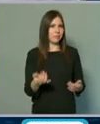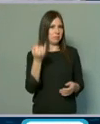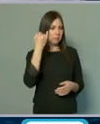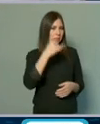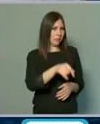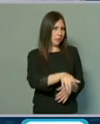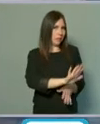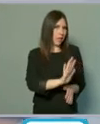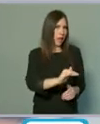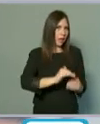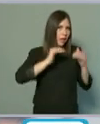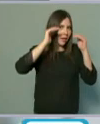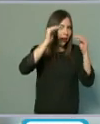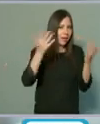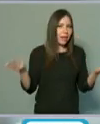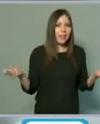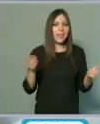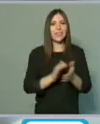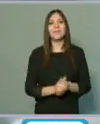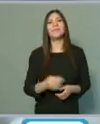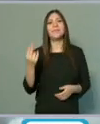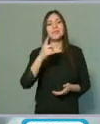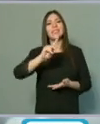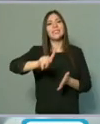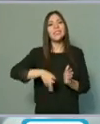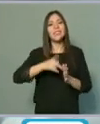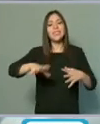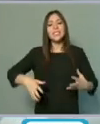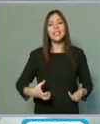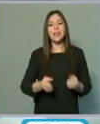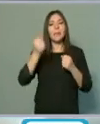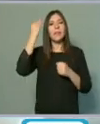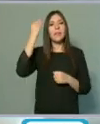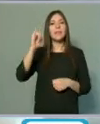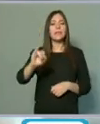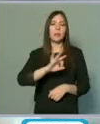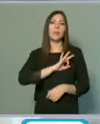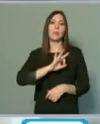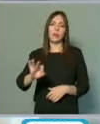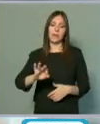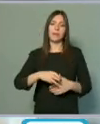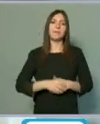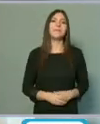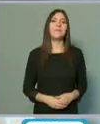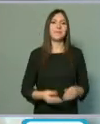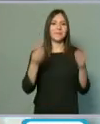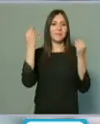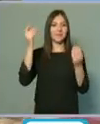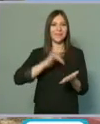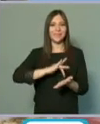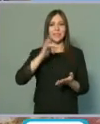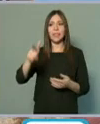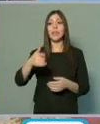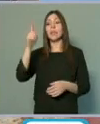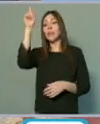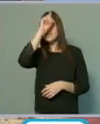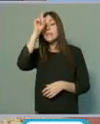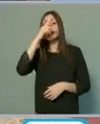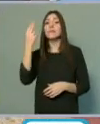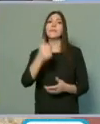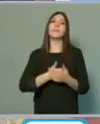¿no? Sí, pero bueno, lo importante es recuperar ese tiempo y que sí se puede, ¿verdad, Que Ricardo? sí se puede. Muchísimas Y ahí estamos gracias. para acompañarlo.